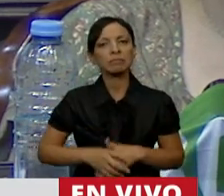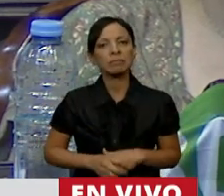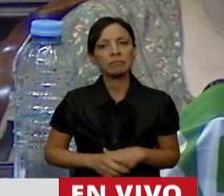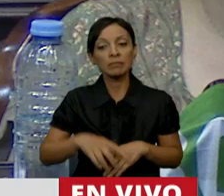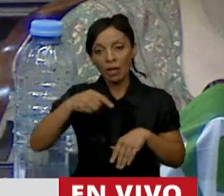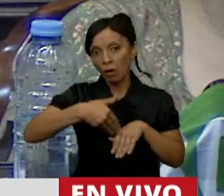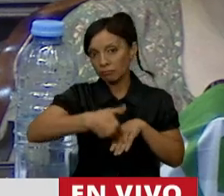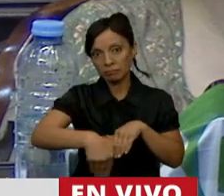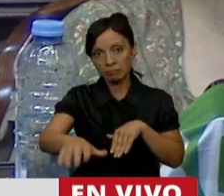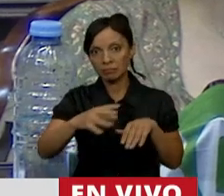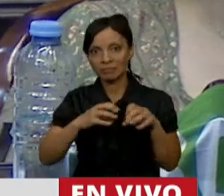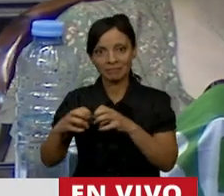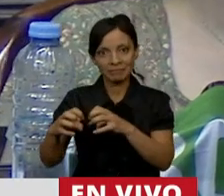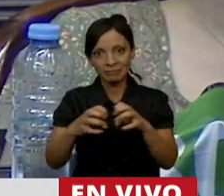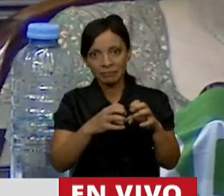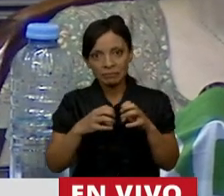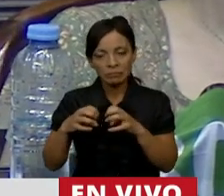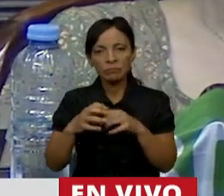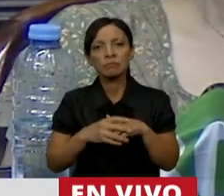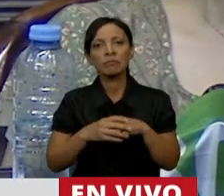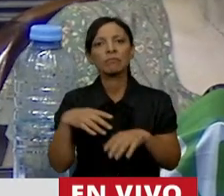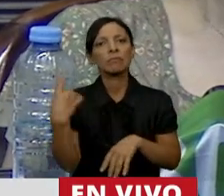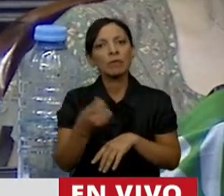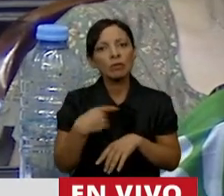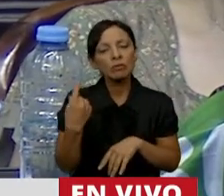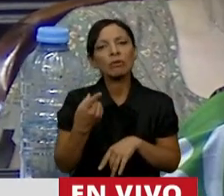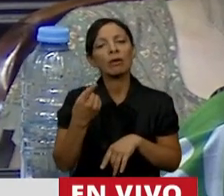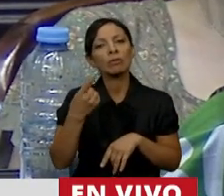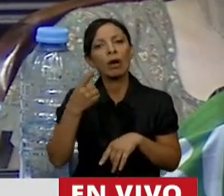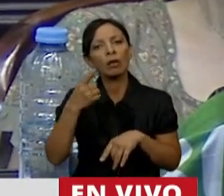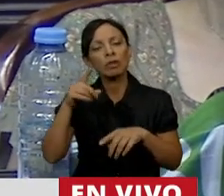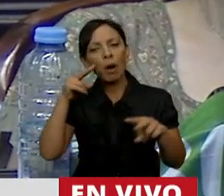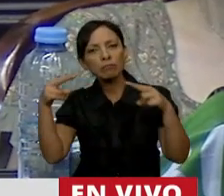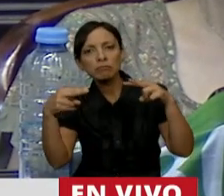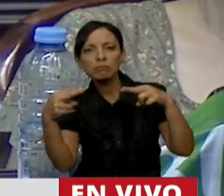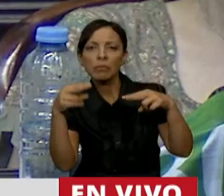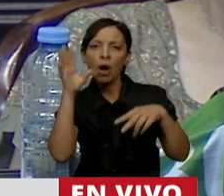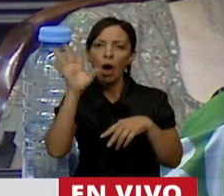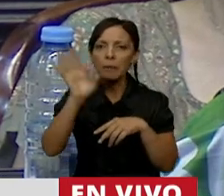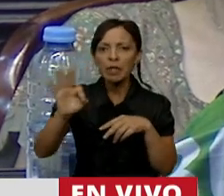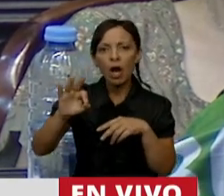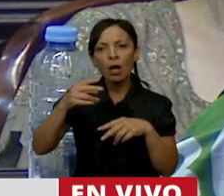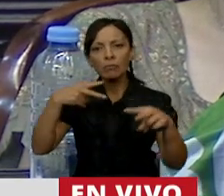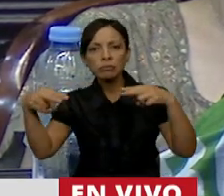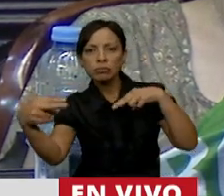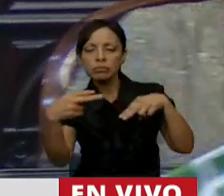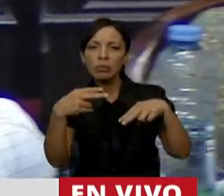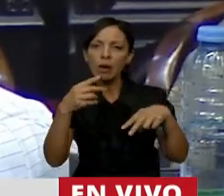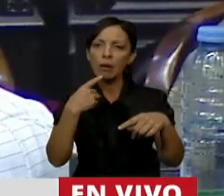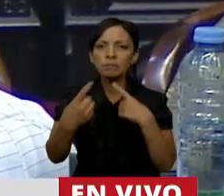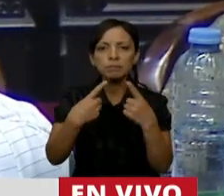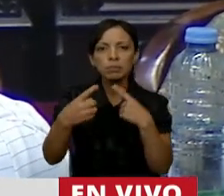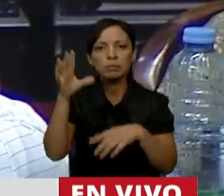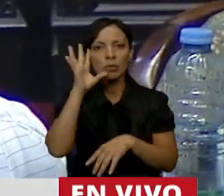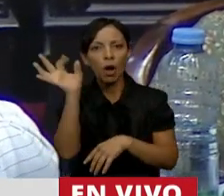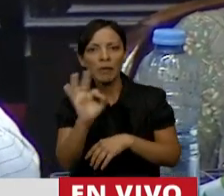este debate por la IBE, se abordaron los cuestionamientos desde todos los ángulos, se agotaron todas las dudas. Menciono